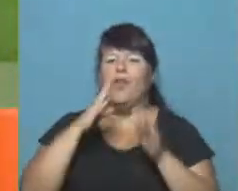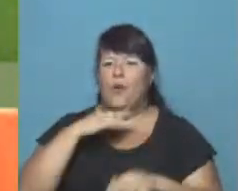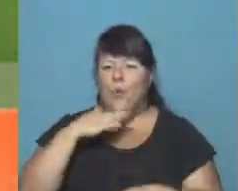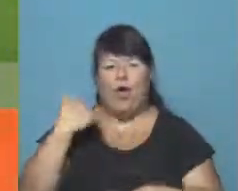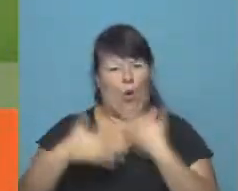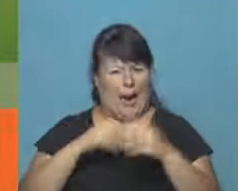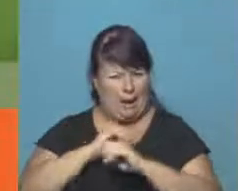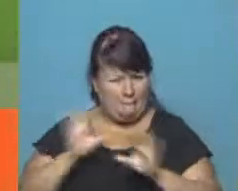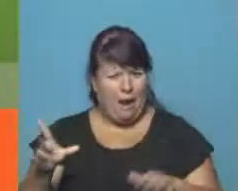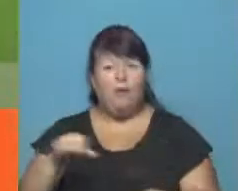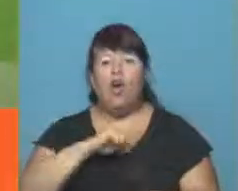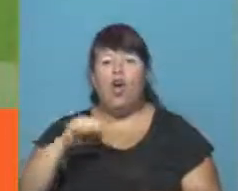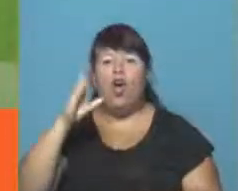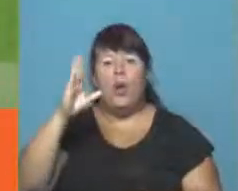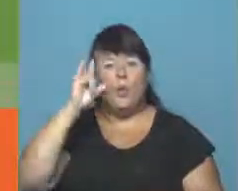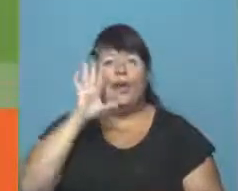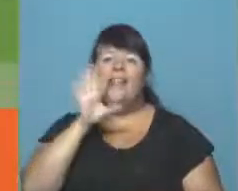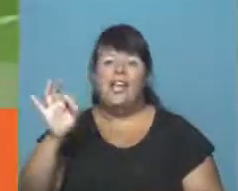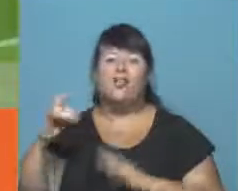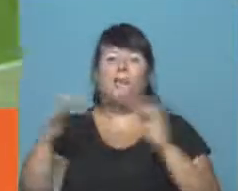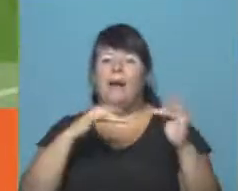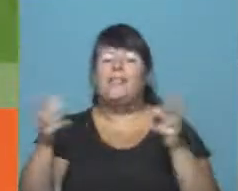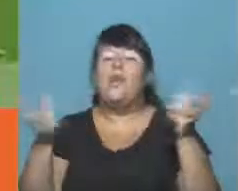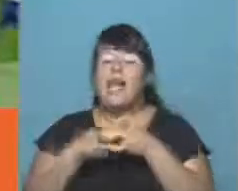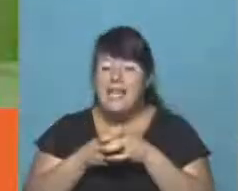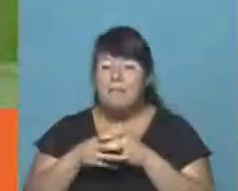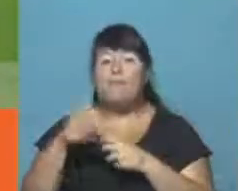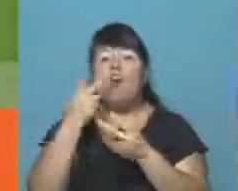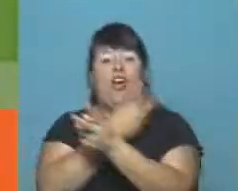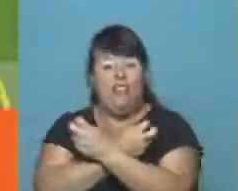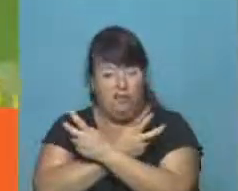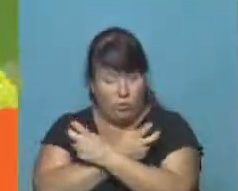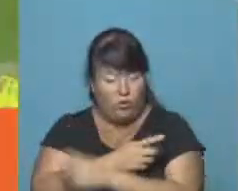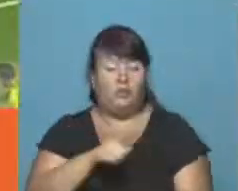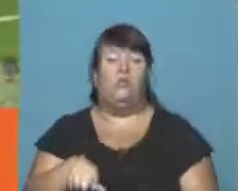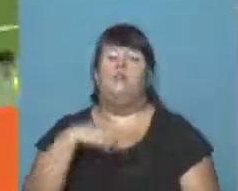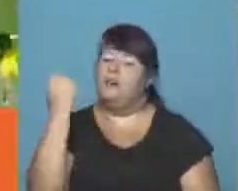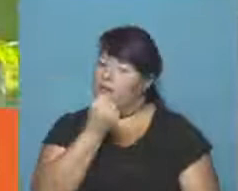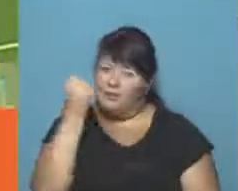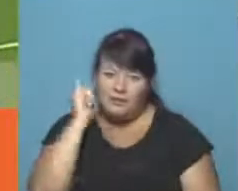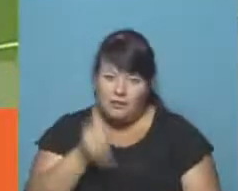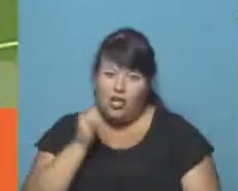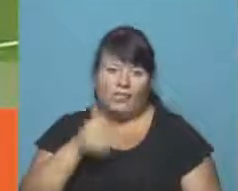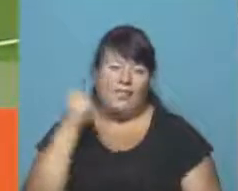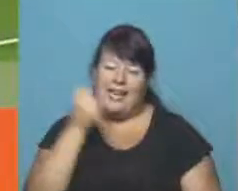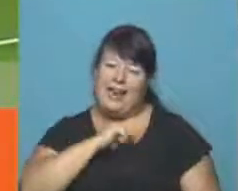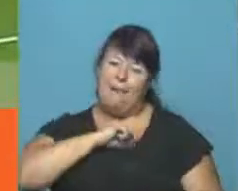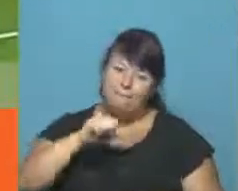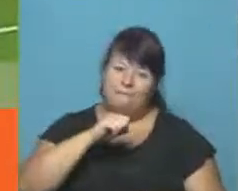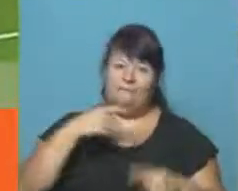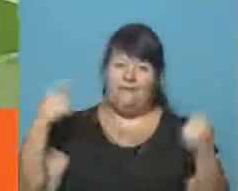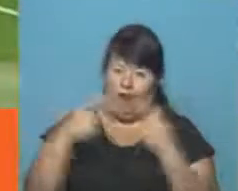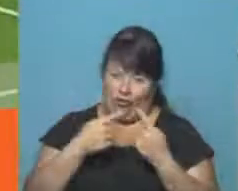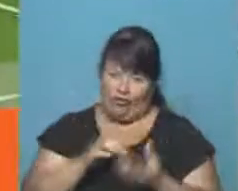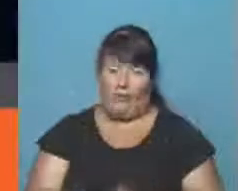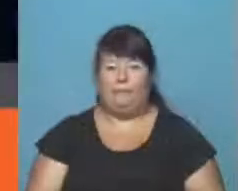jugó bien, pero con el gol de Benedetto trabajó el partido ante un equipo como Defensa y Justicia, dispuesto siempre a complicar a los